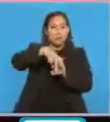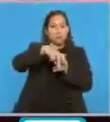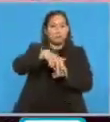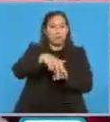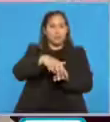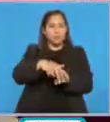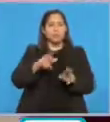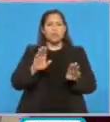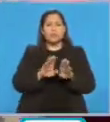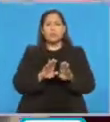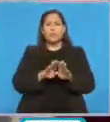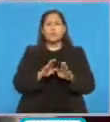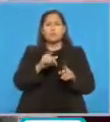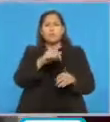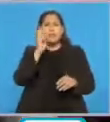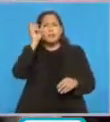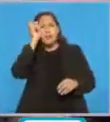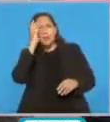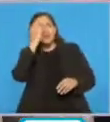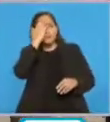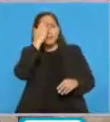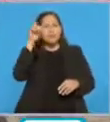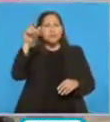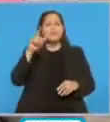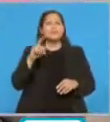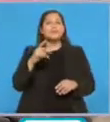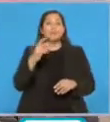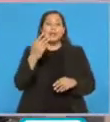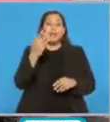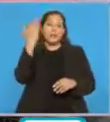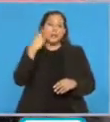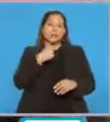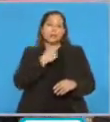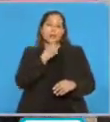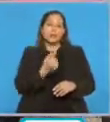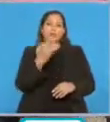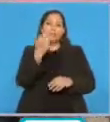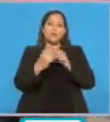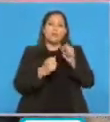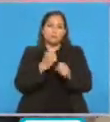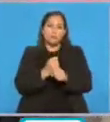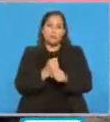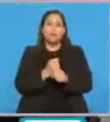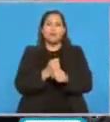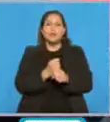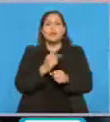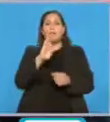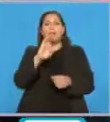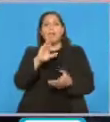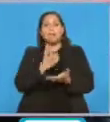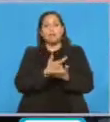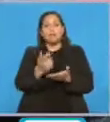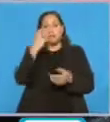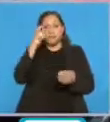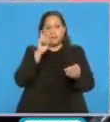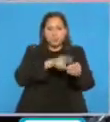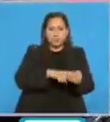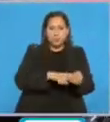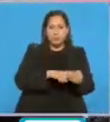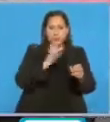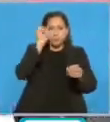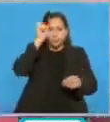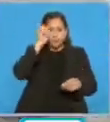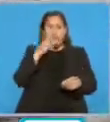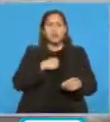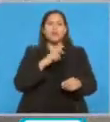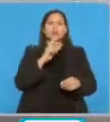que se acercó a los caballos? Pues en el pentatlón a los 9 años nos dieron una beca para entrar a caballería. Yo entré al pentatlón a los 3 años